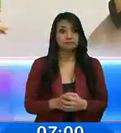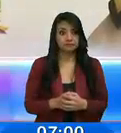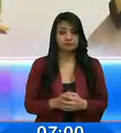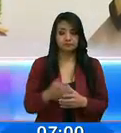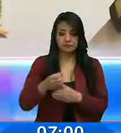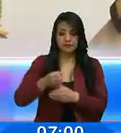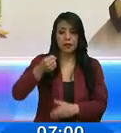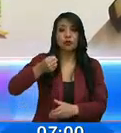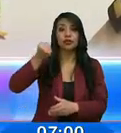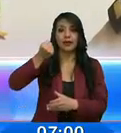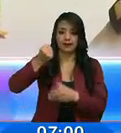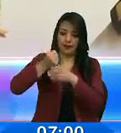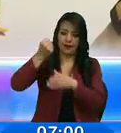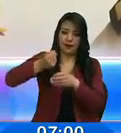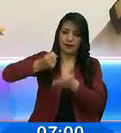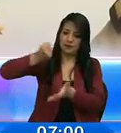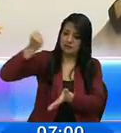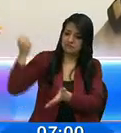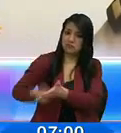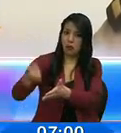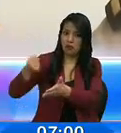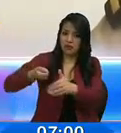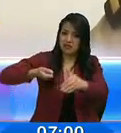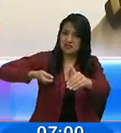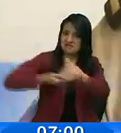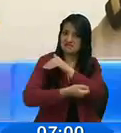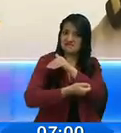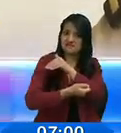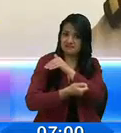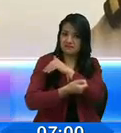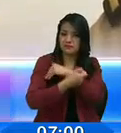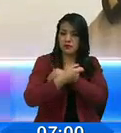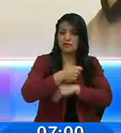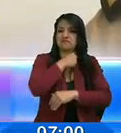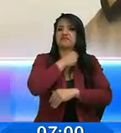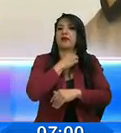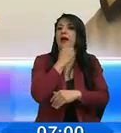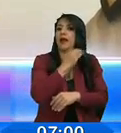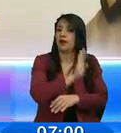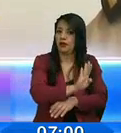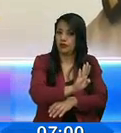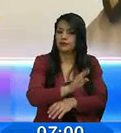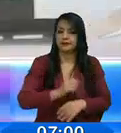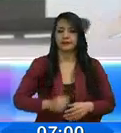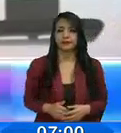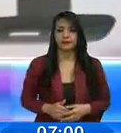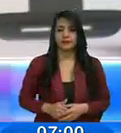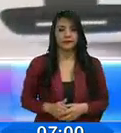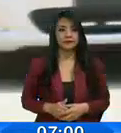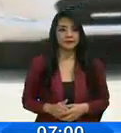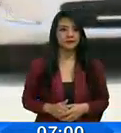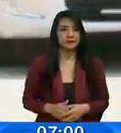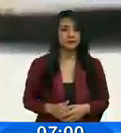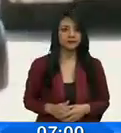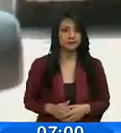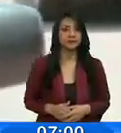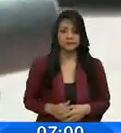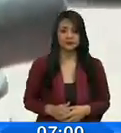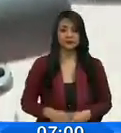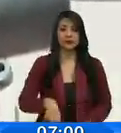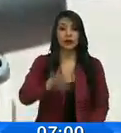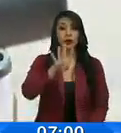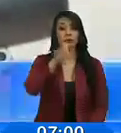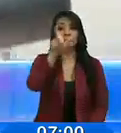de botella, la misma que habría sido utilizada para el efecto. En un inicio fueron detenidos